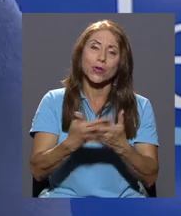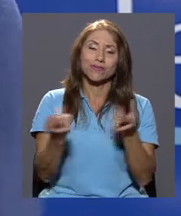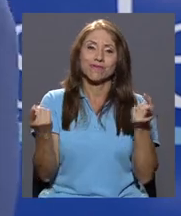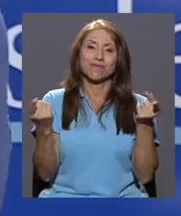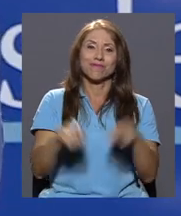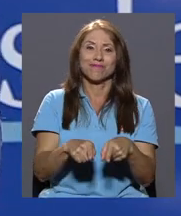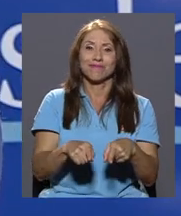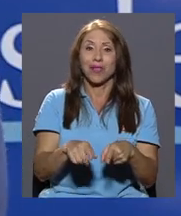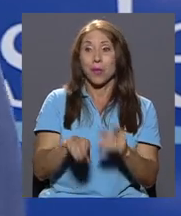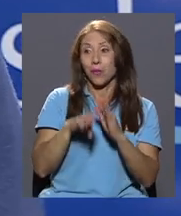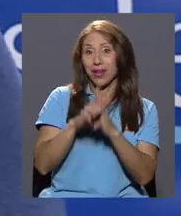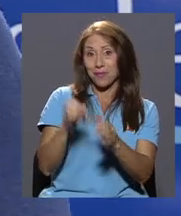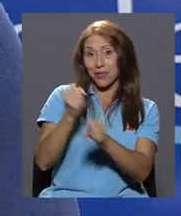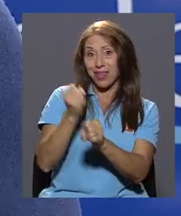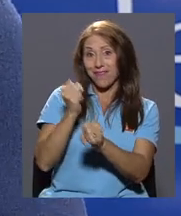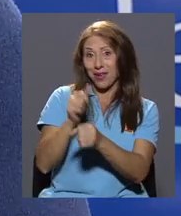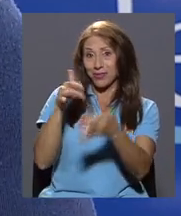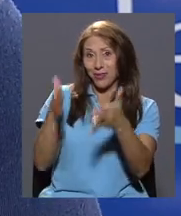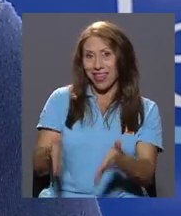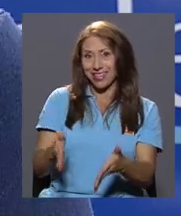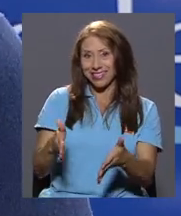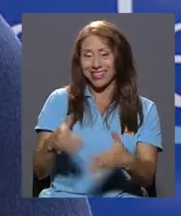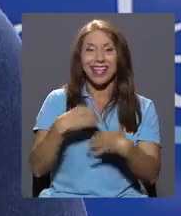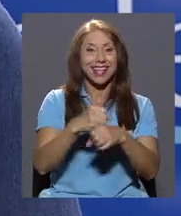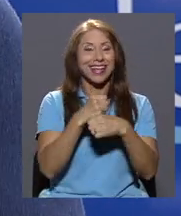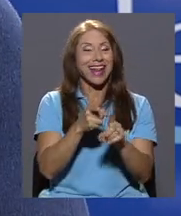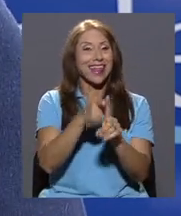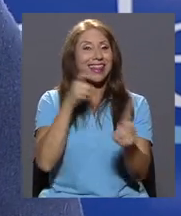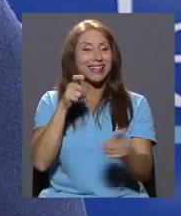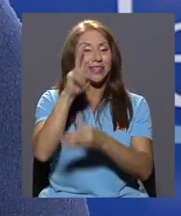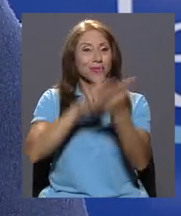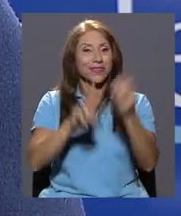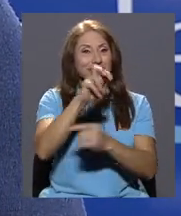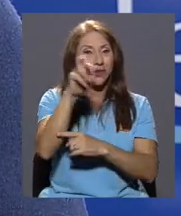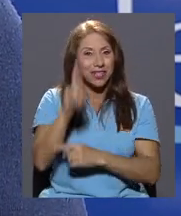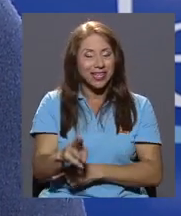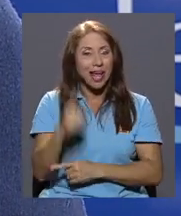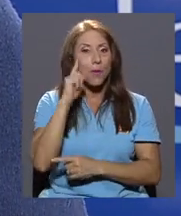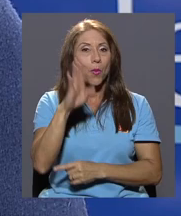se genera como este trabajo de nuestros estudiantes desde la Universidad de Costa